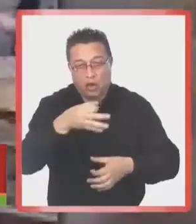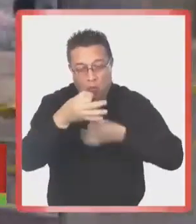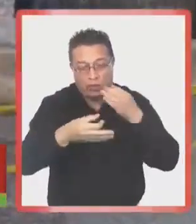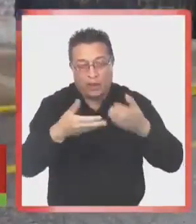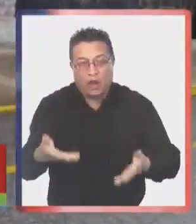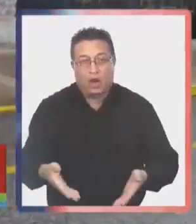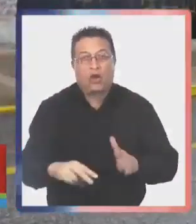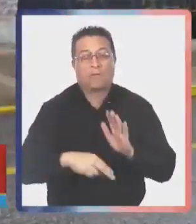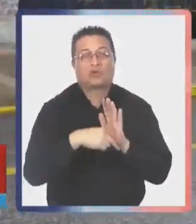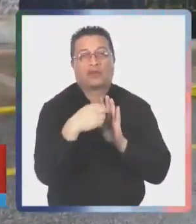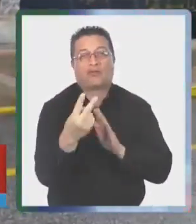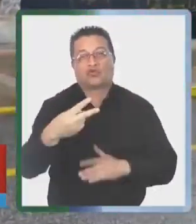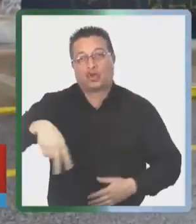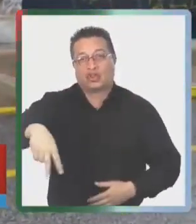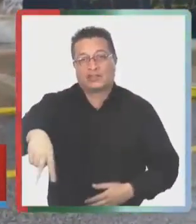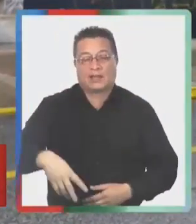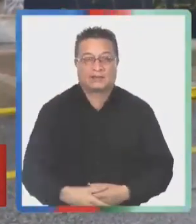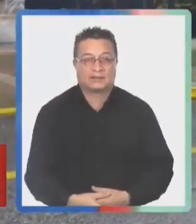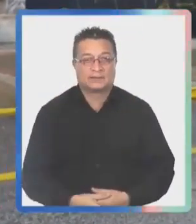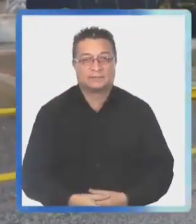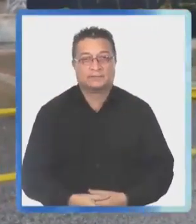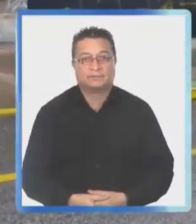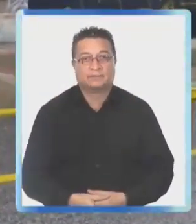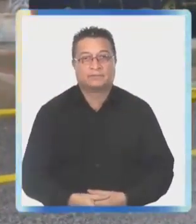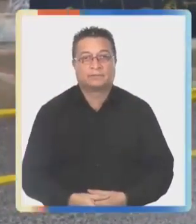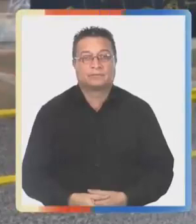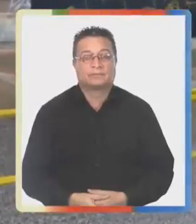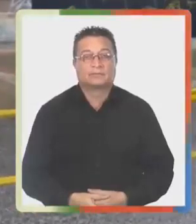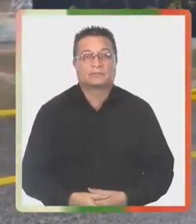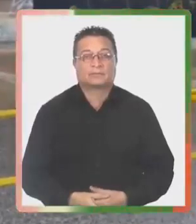emergencias. Esto y más les contamos hoy en Portavoz Noticias.